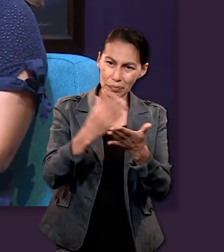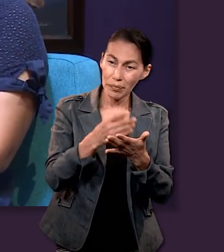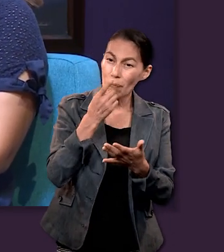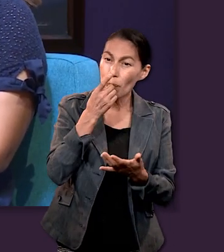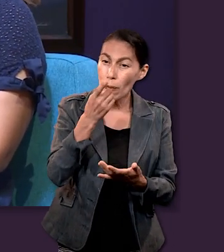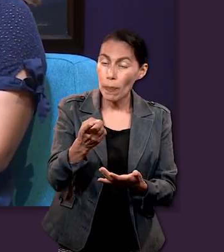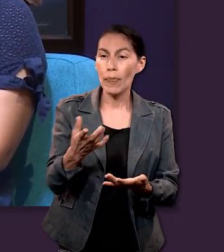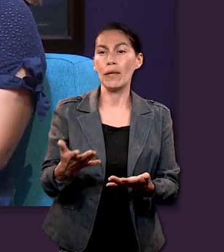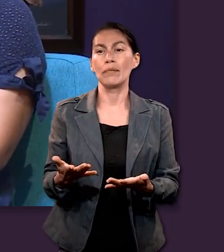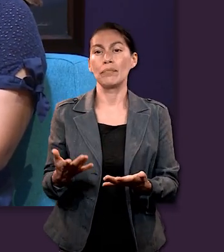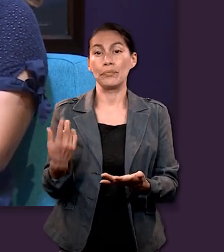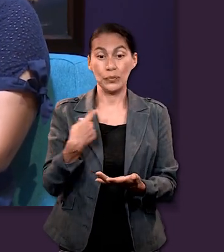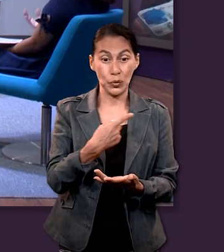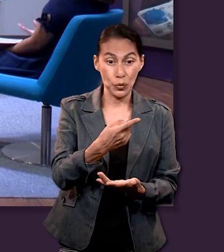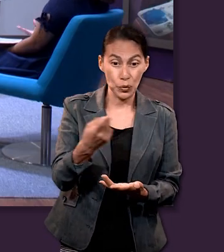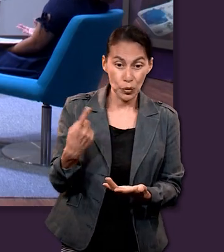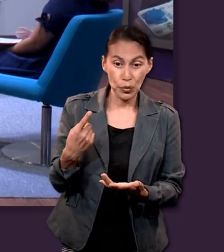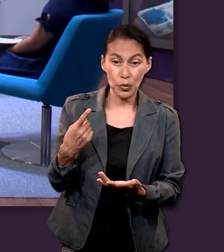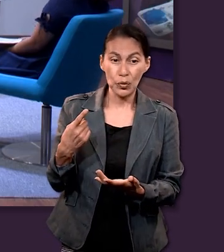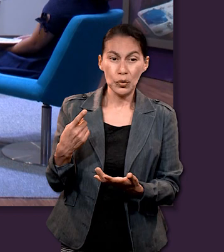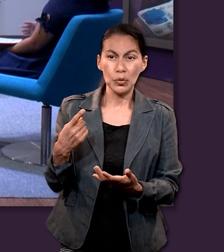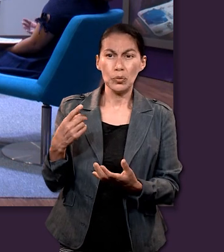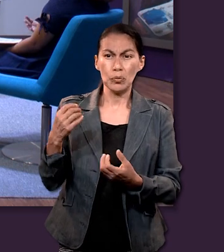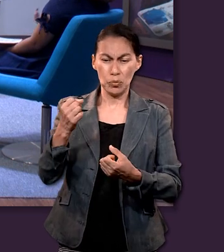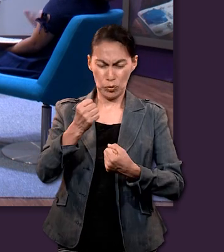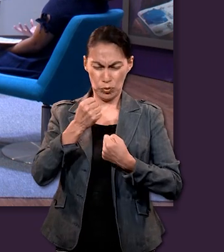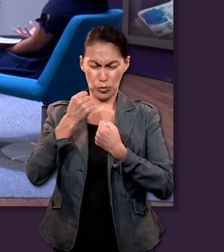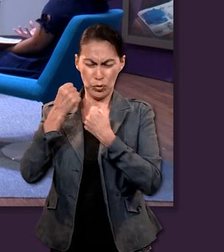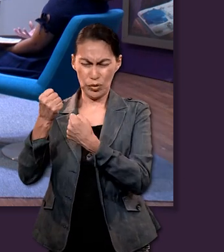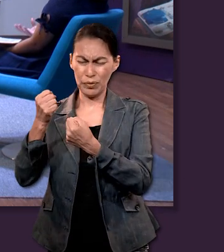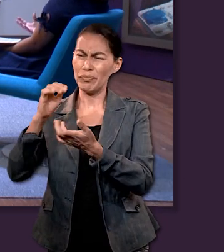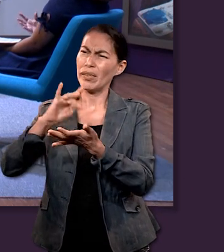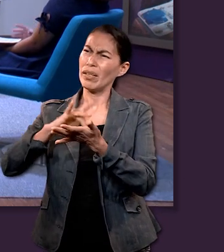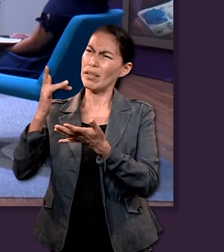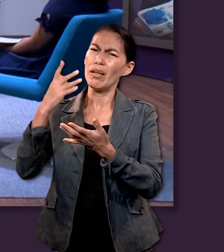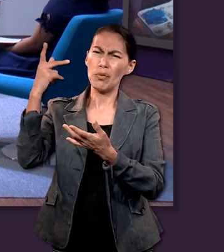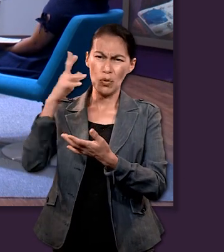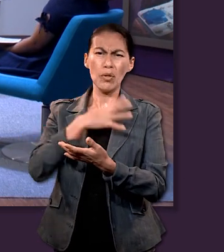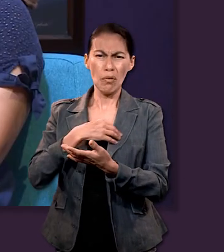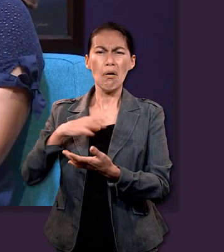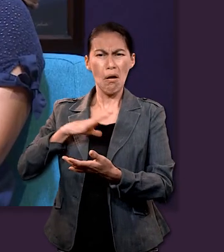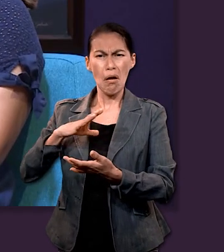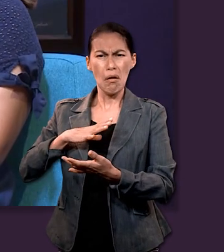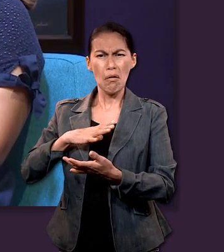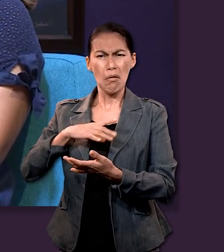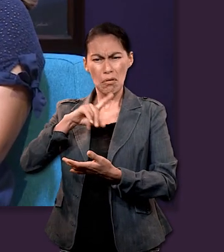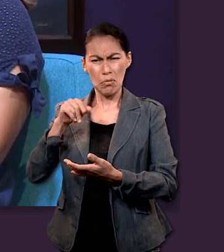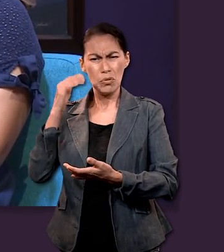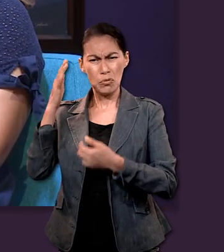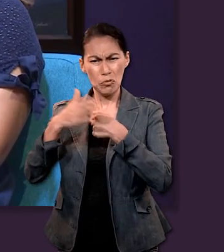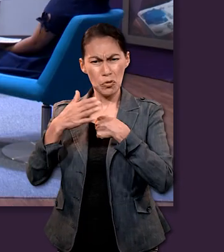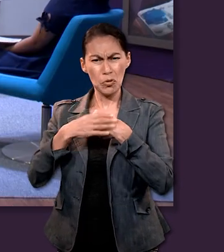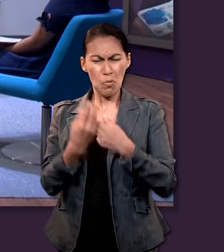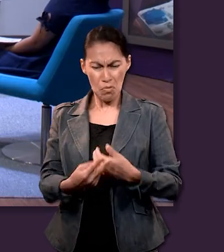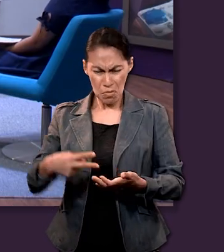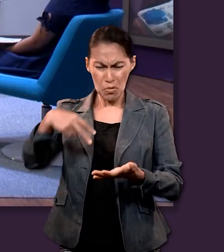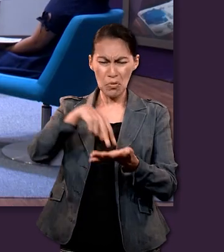marca la lección y que nosotros debemos de tomar en cuenta tenemos acceso a ese poder que Dios nos da a través de su hijo